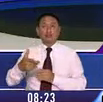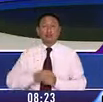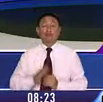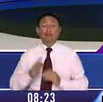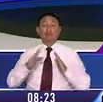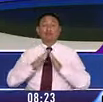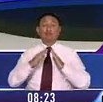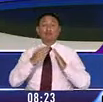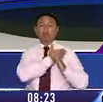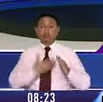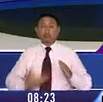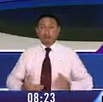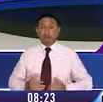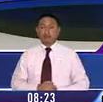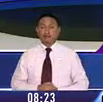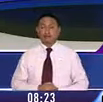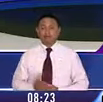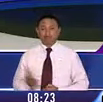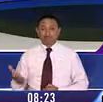adelante.